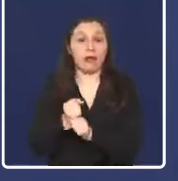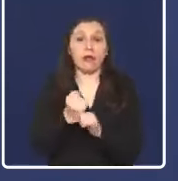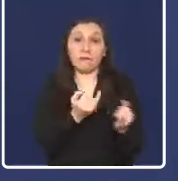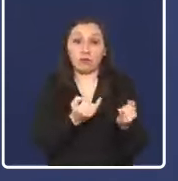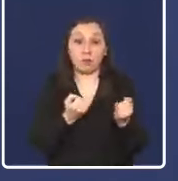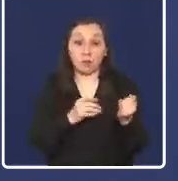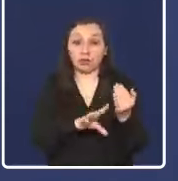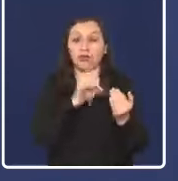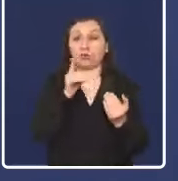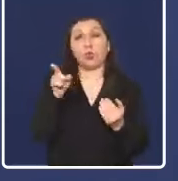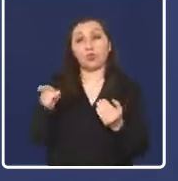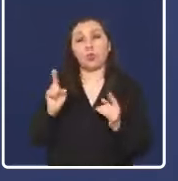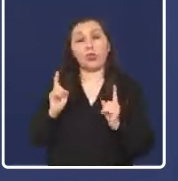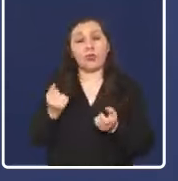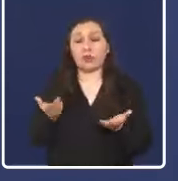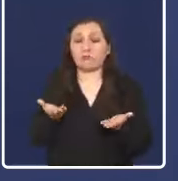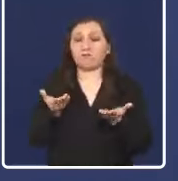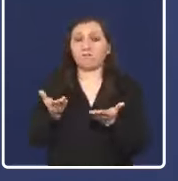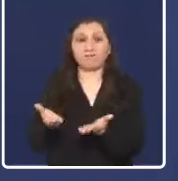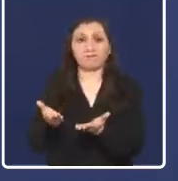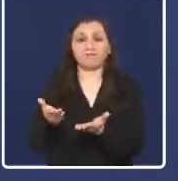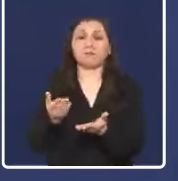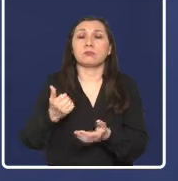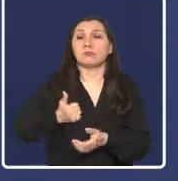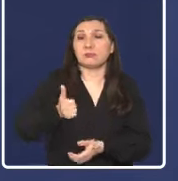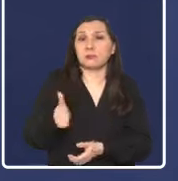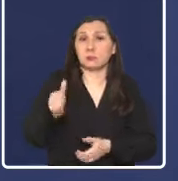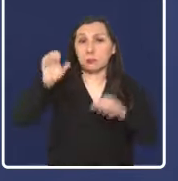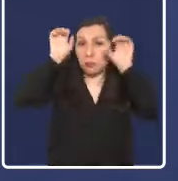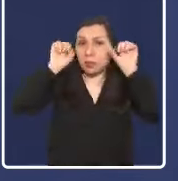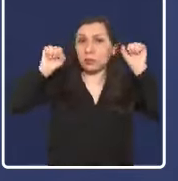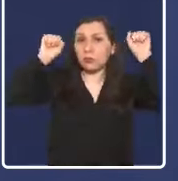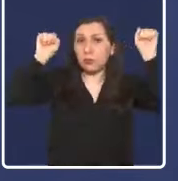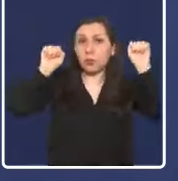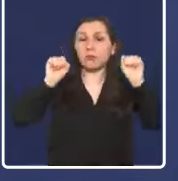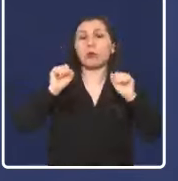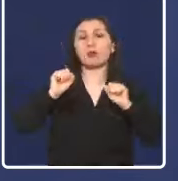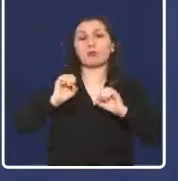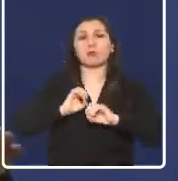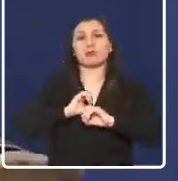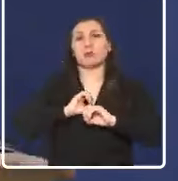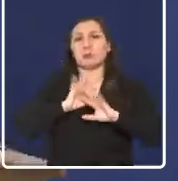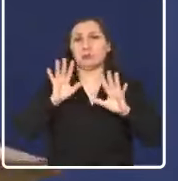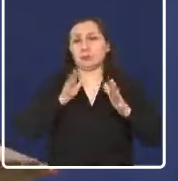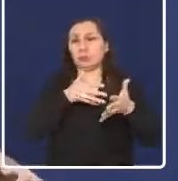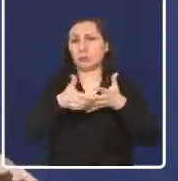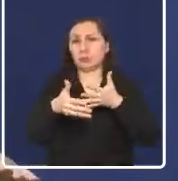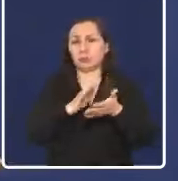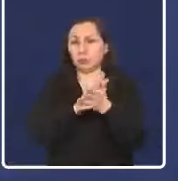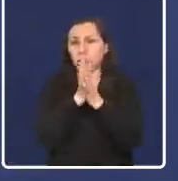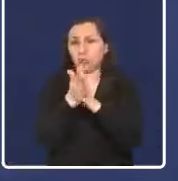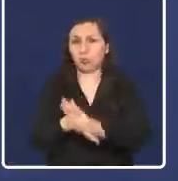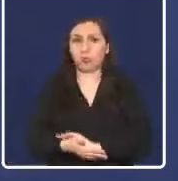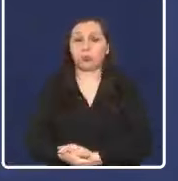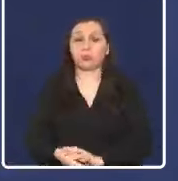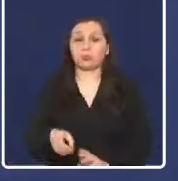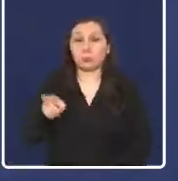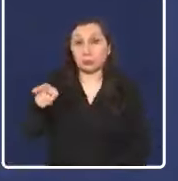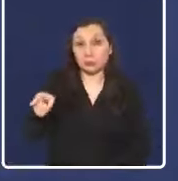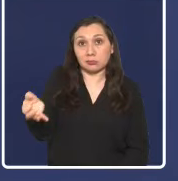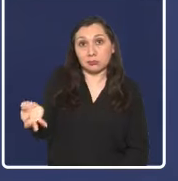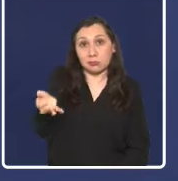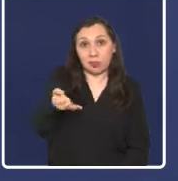tengamos. Póngase a disposición de las policías y el Ministerio Público para que haya total transparencia. Él me